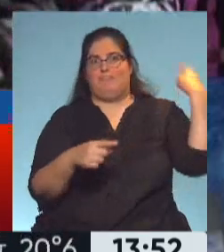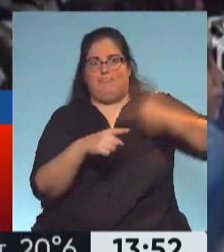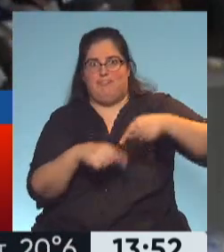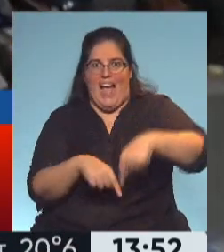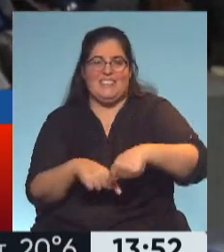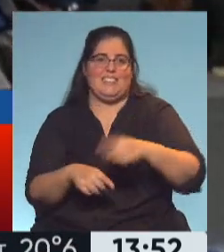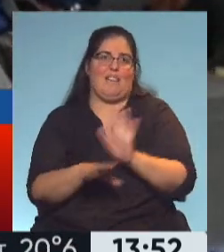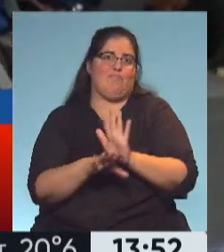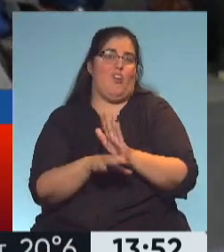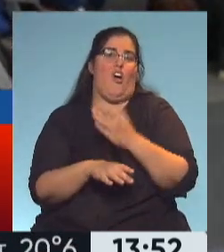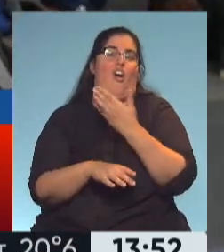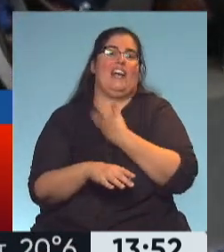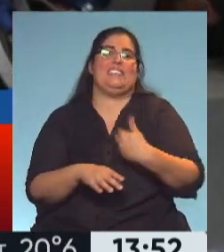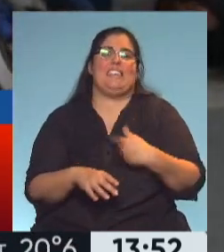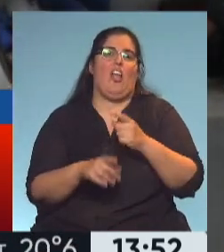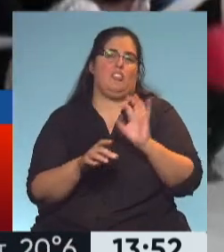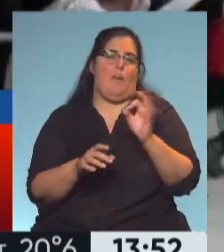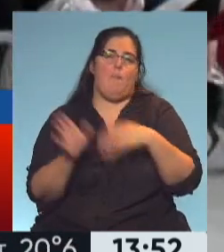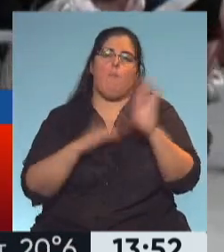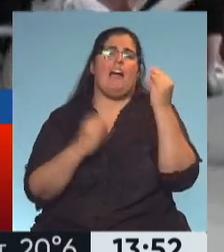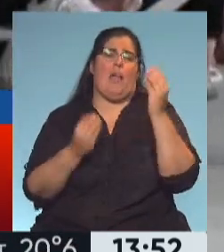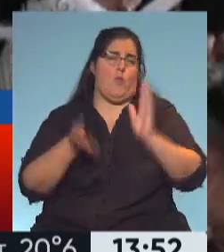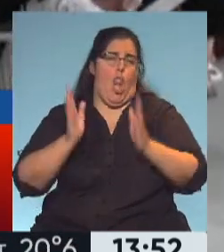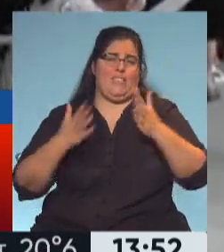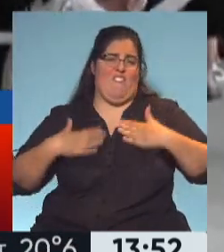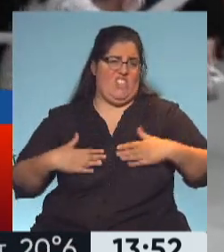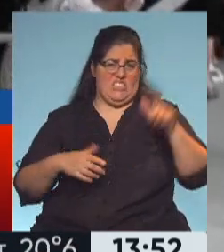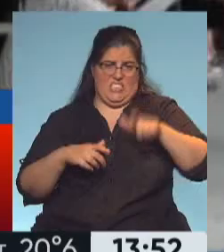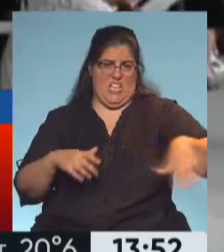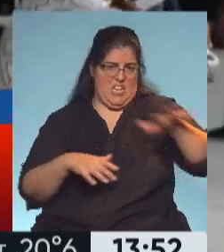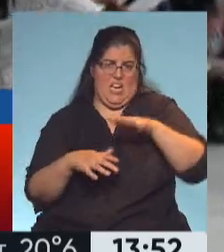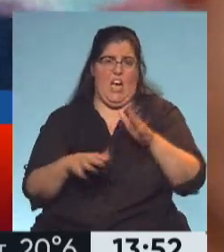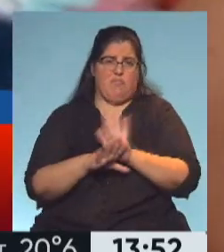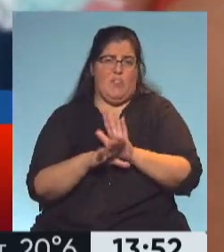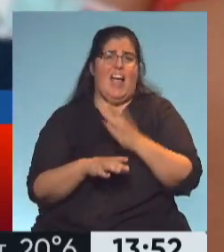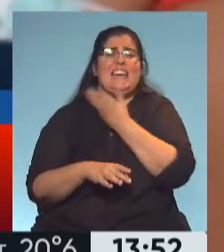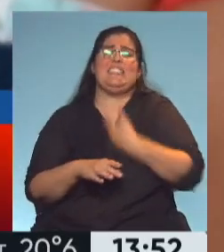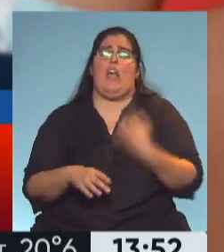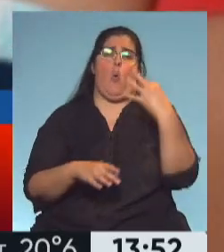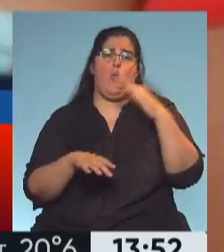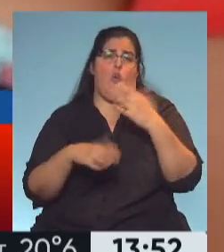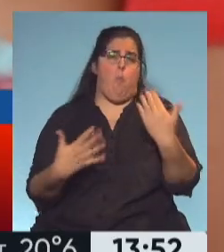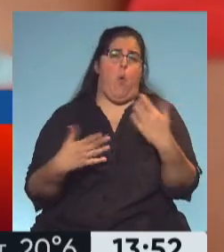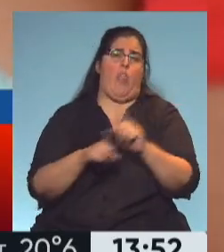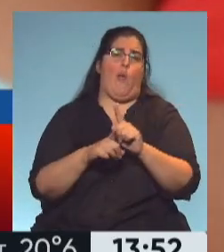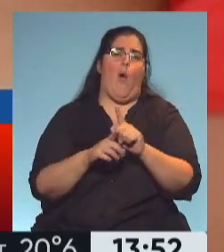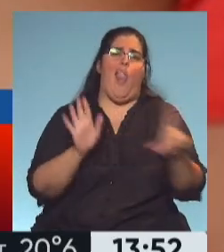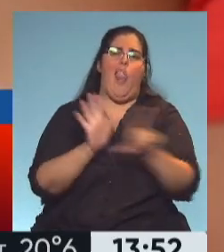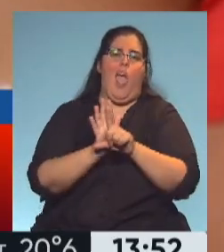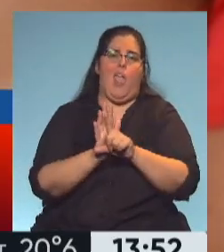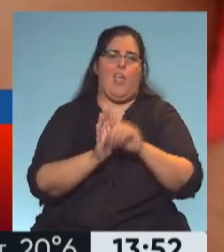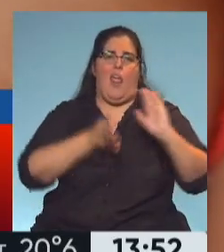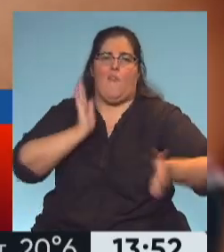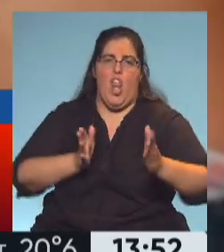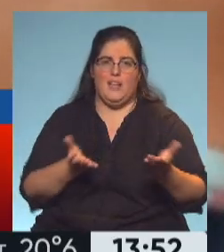básicas del Estado es el ejercicio de la violencia física legítima, ¿no? El Estado es el único que puede reprimir con legitimidad y con legalidad.